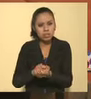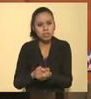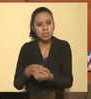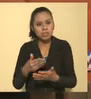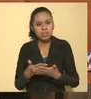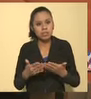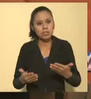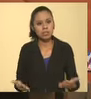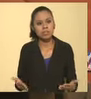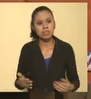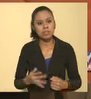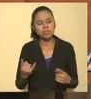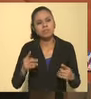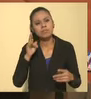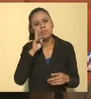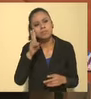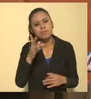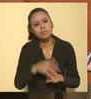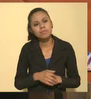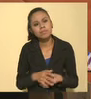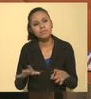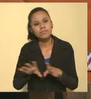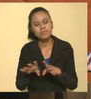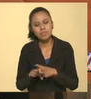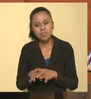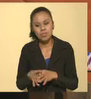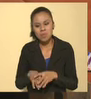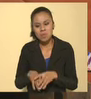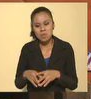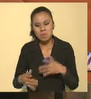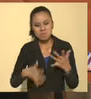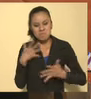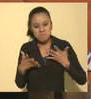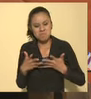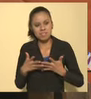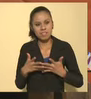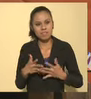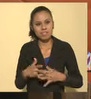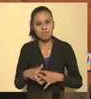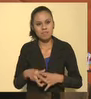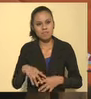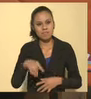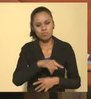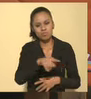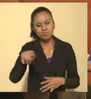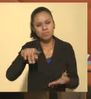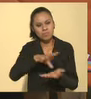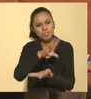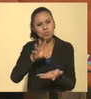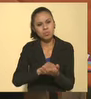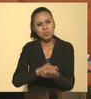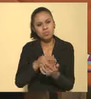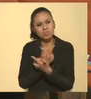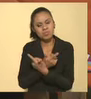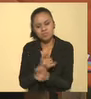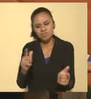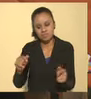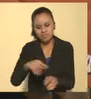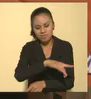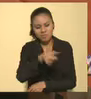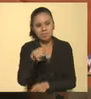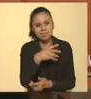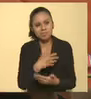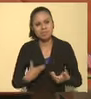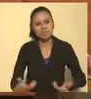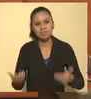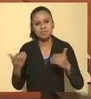de hoy, ¿qué vamos a ver? ¿Cómo crear ambientes espectaculares al aire libre? ¿Tú sabes cómo? Pues no, pero pues hay